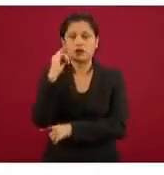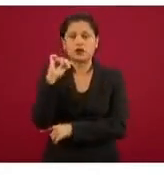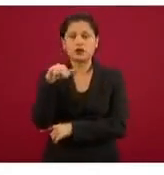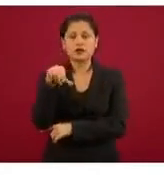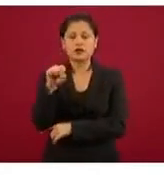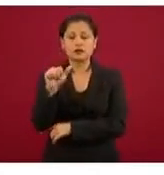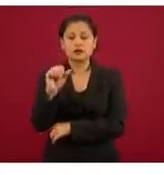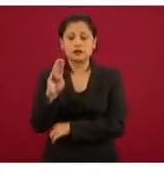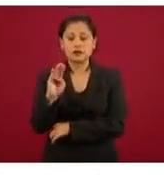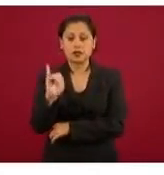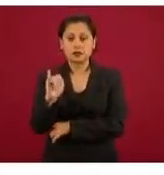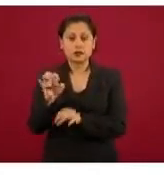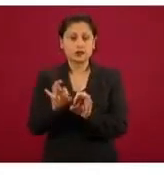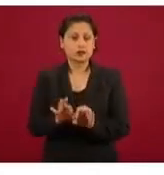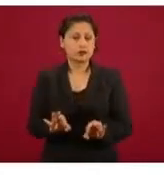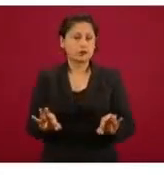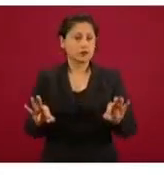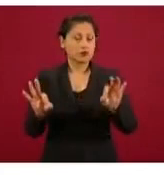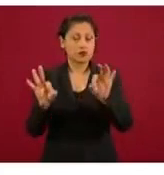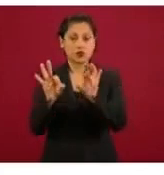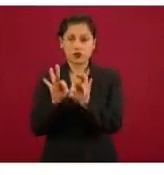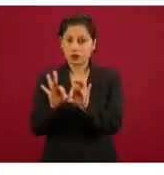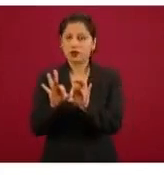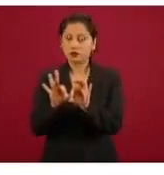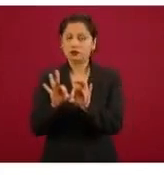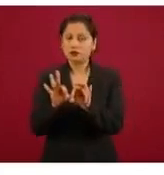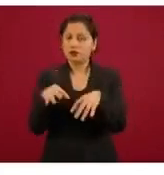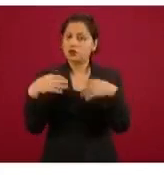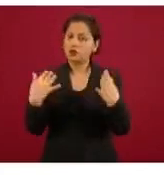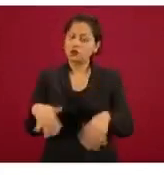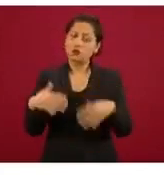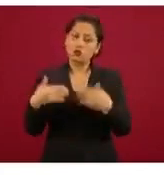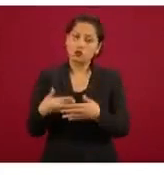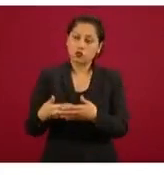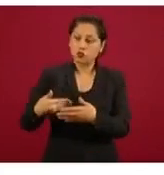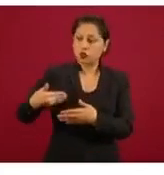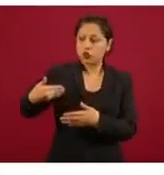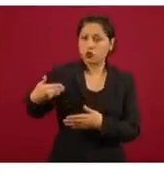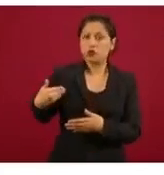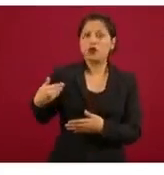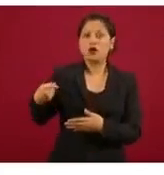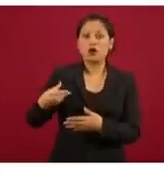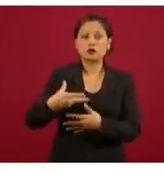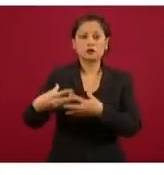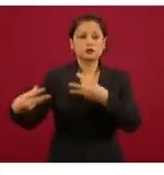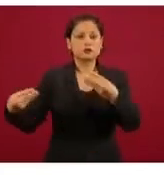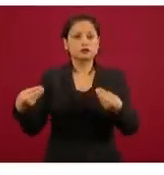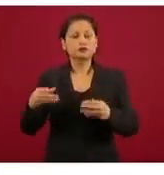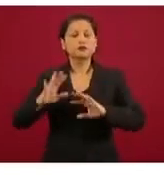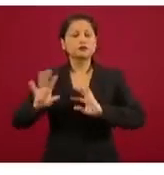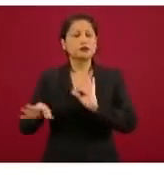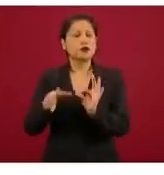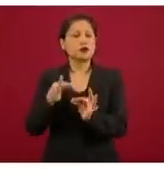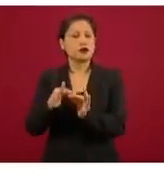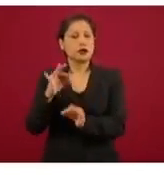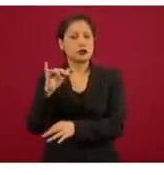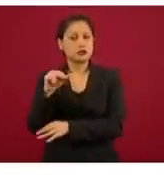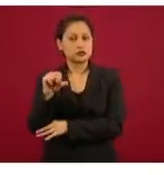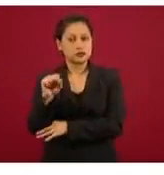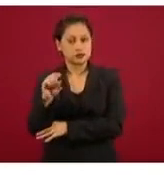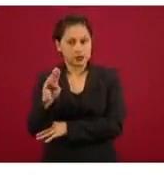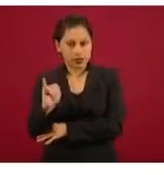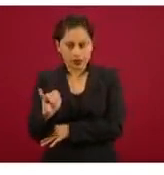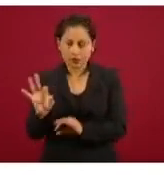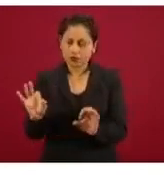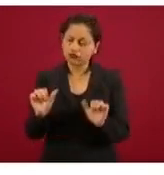papel fundamental y qué bueno que se creó antes de COVID. El maestro Juan Ferrer y de manera específica aquí el